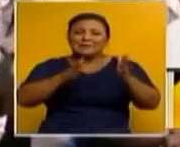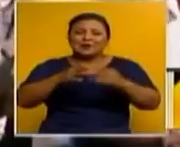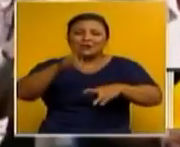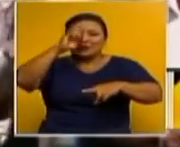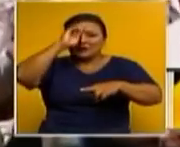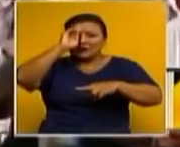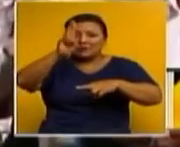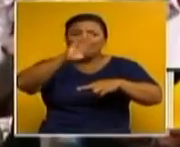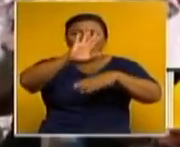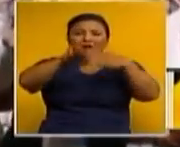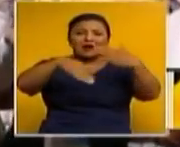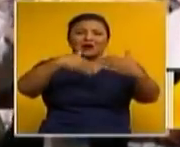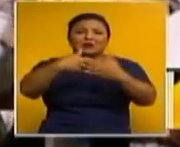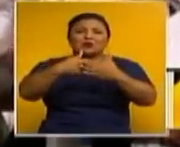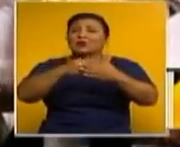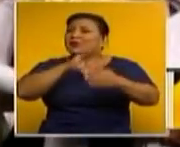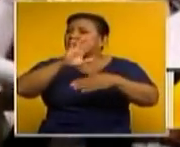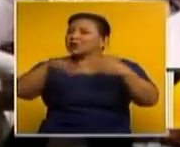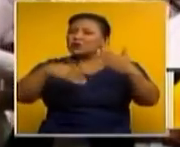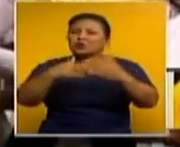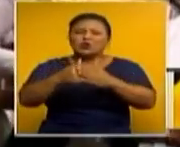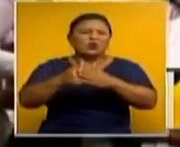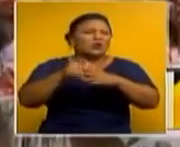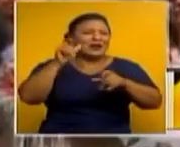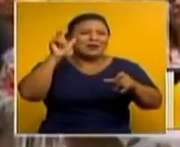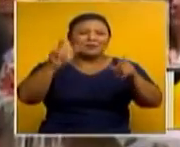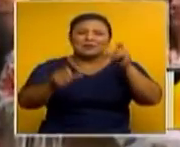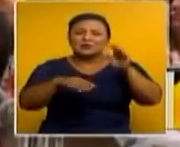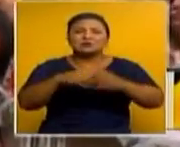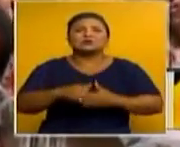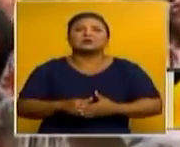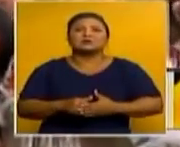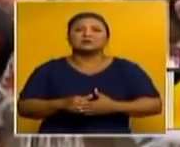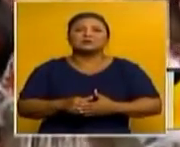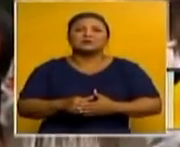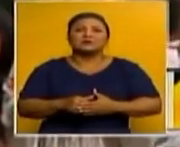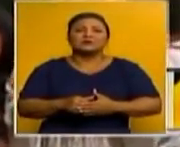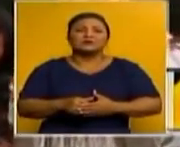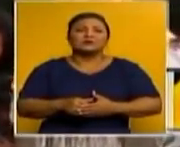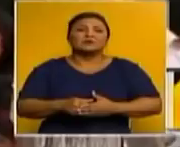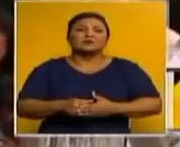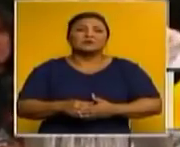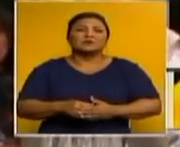respeto a todos y a todas las ciudadanas. Y le dijimos